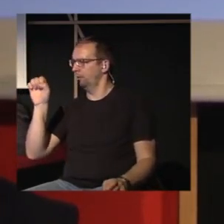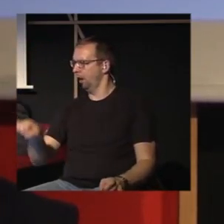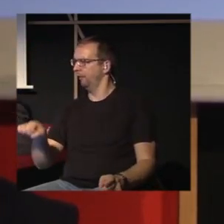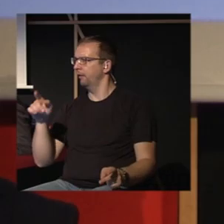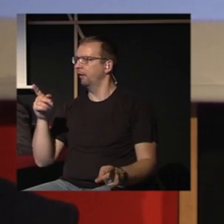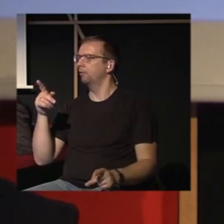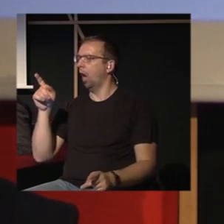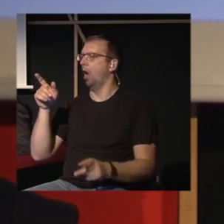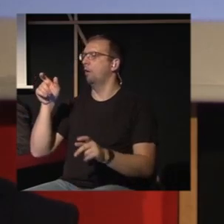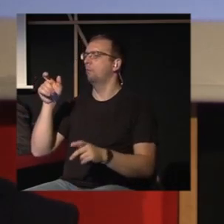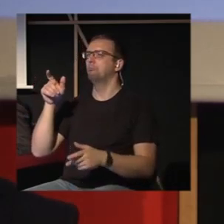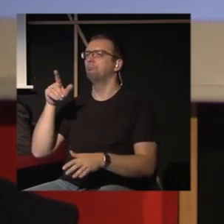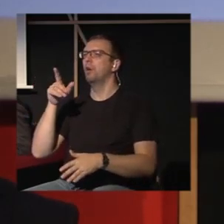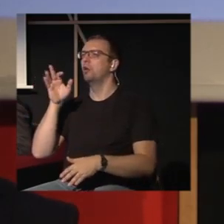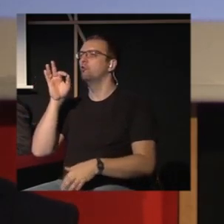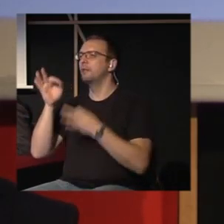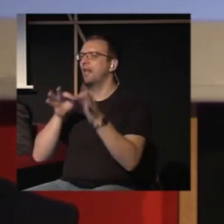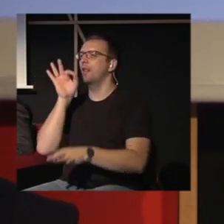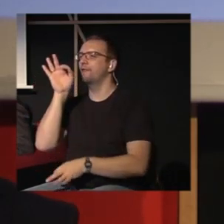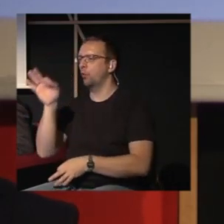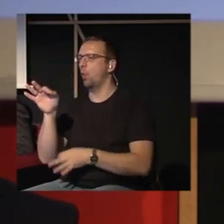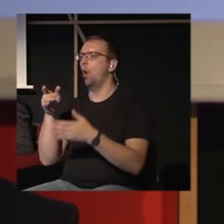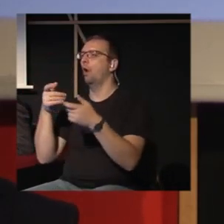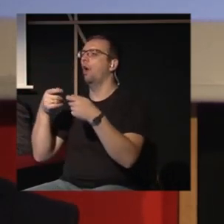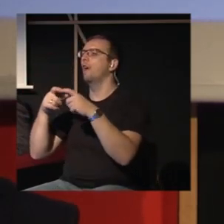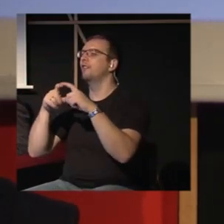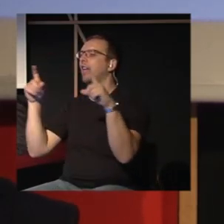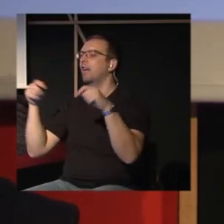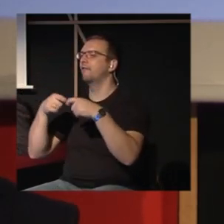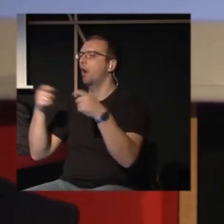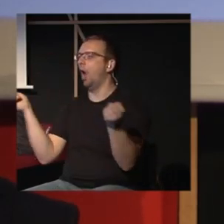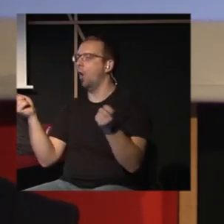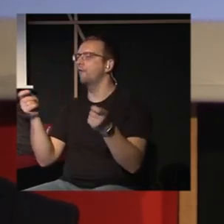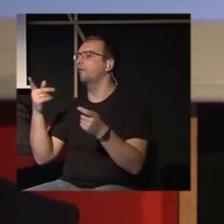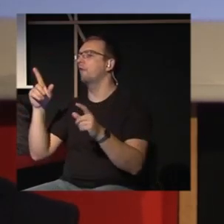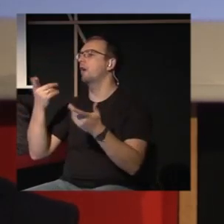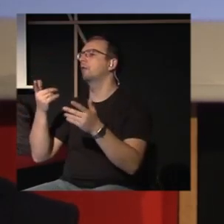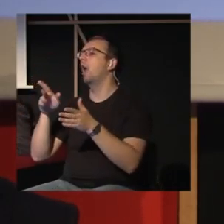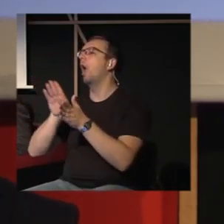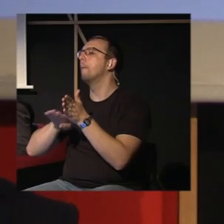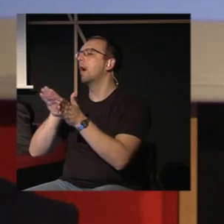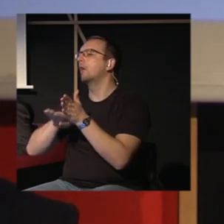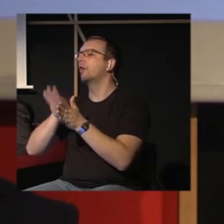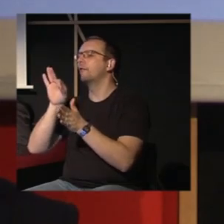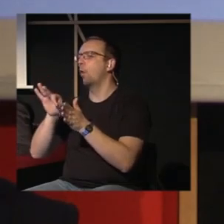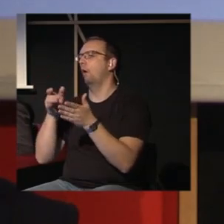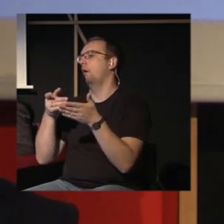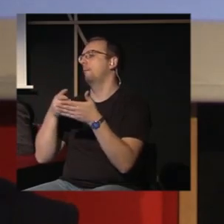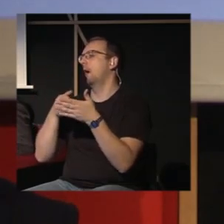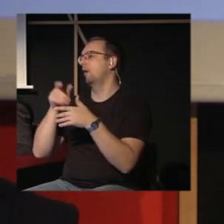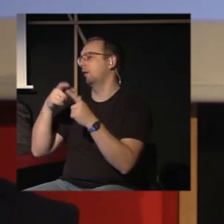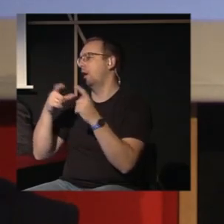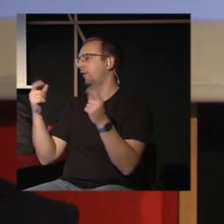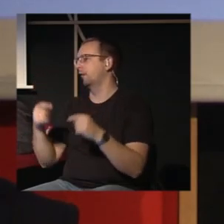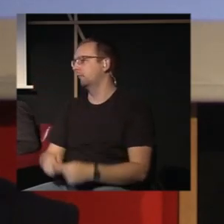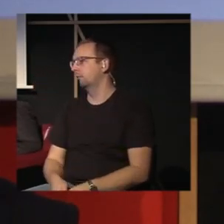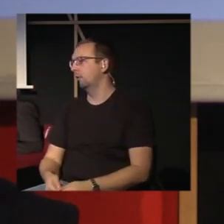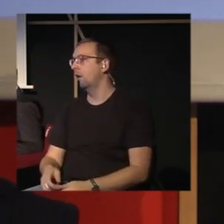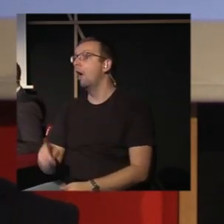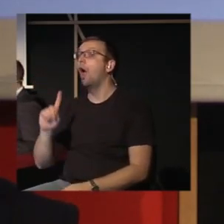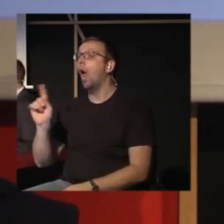niños con discapacidad. También queremos hacer más acciones, pero todavía estamos trabajando en ello.